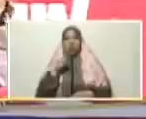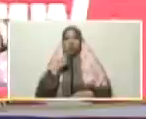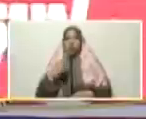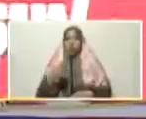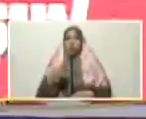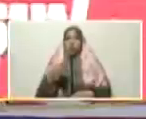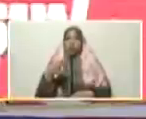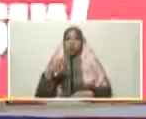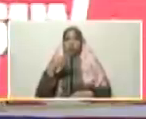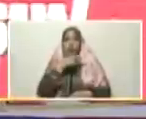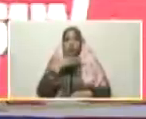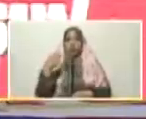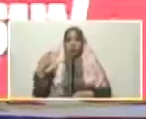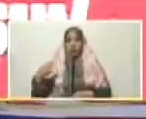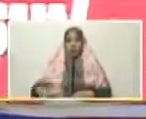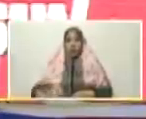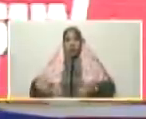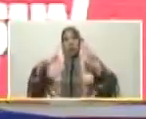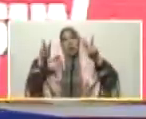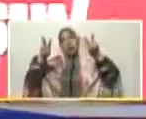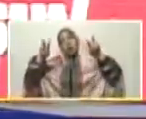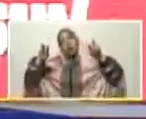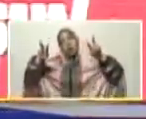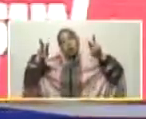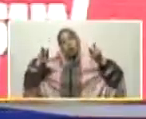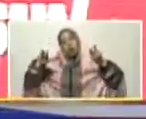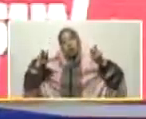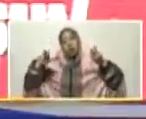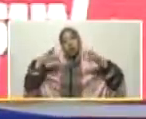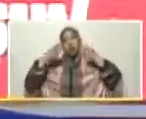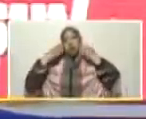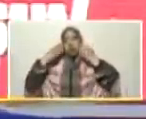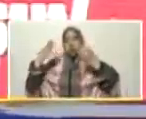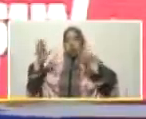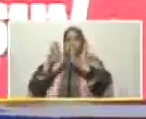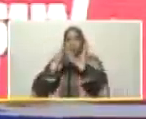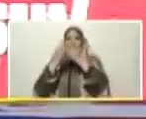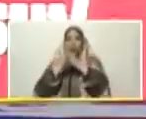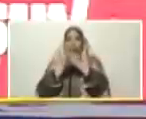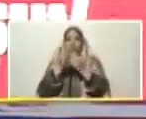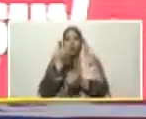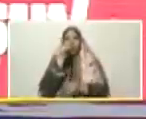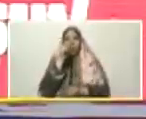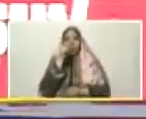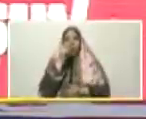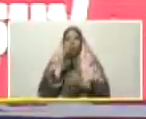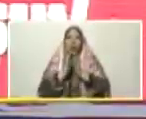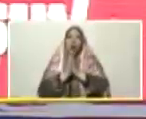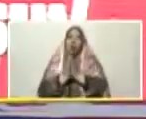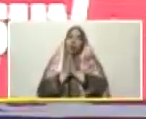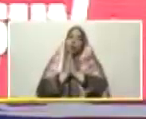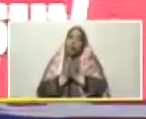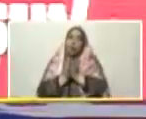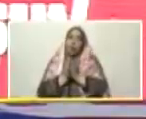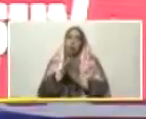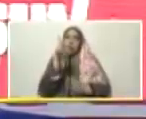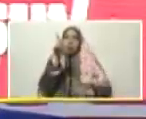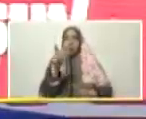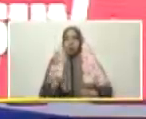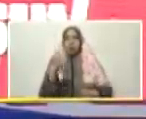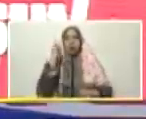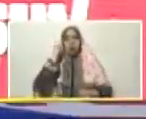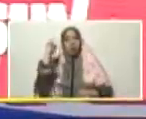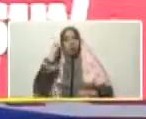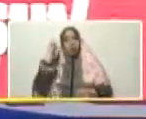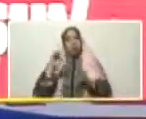china y la nueva civilización gente como rodolfo yo les pido por favor tomen estas ideas